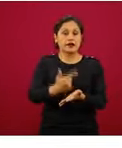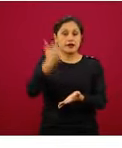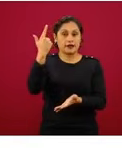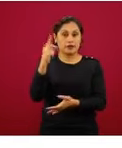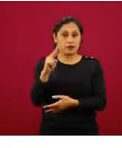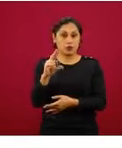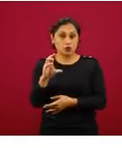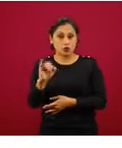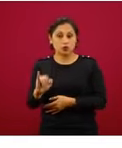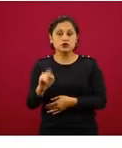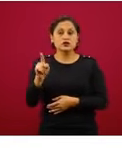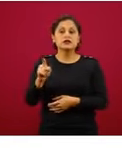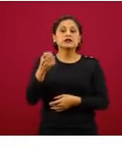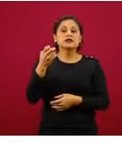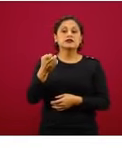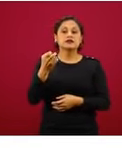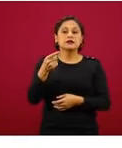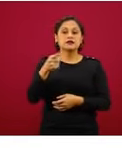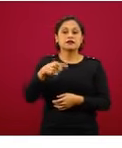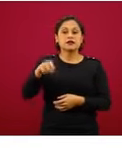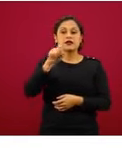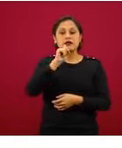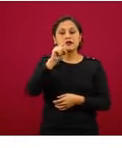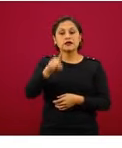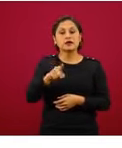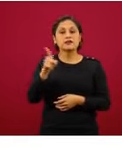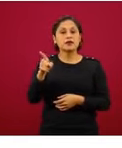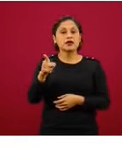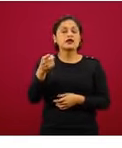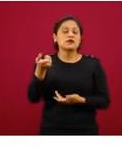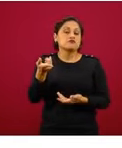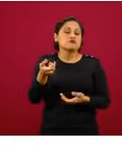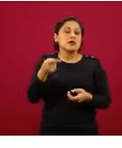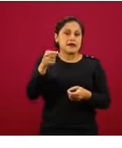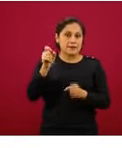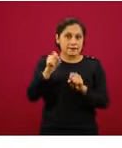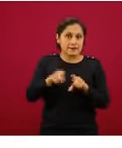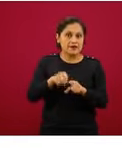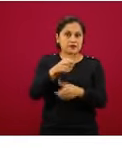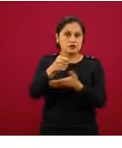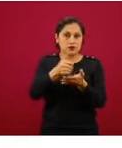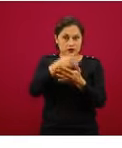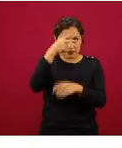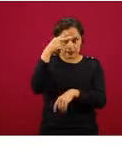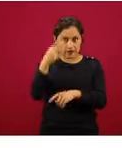y se encuentra en esta zona en este momento, Valle de México. La siguiente.